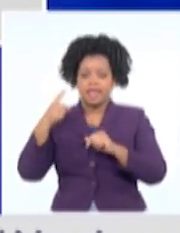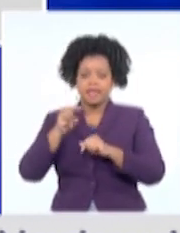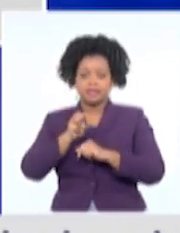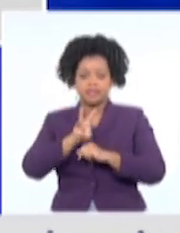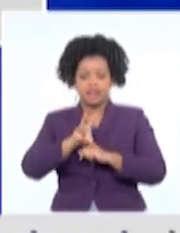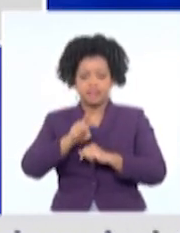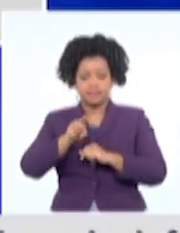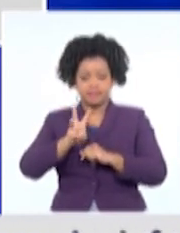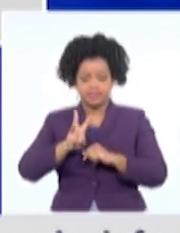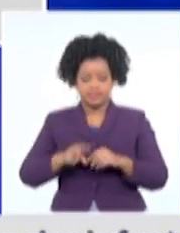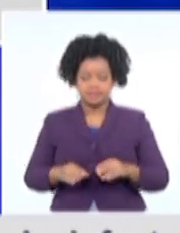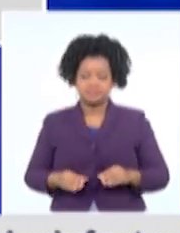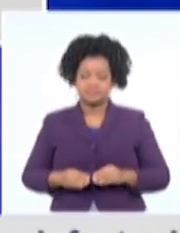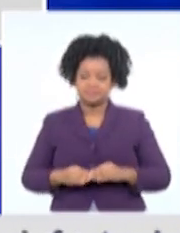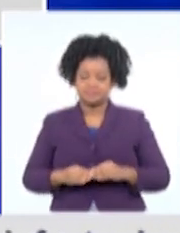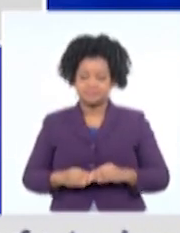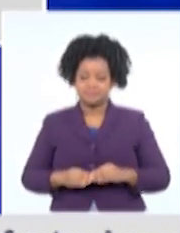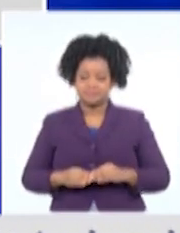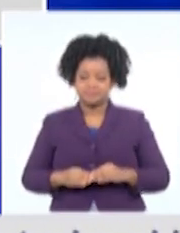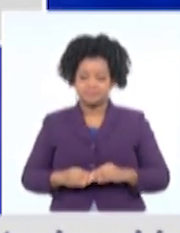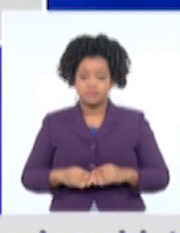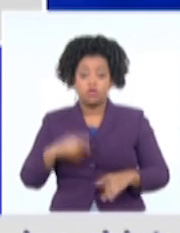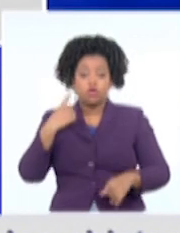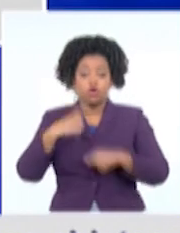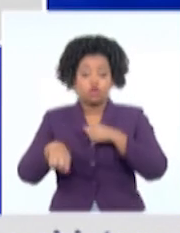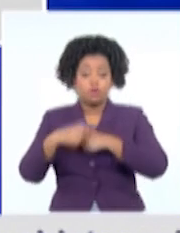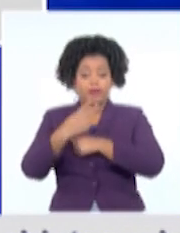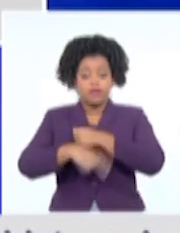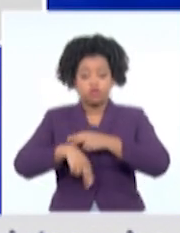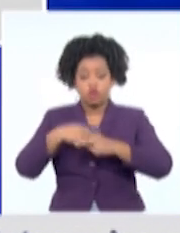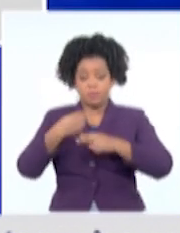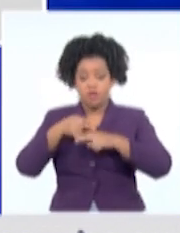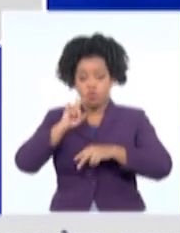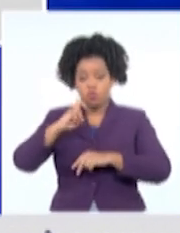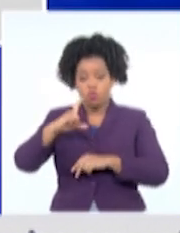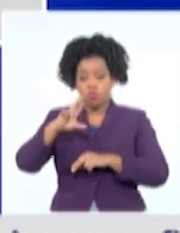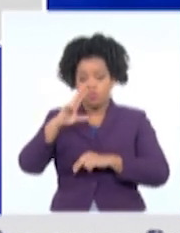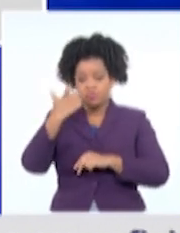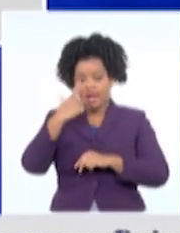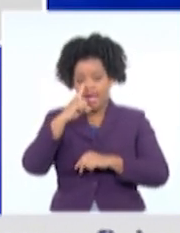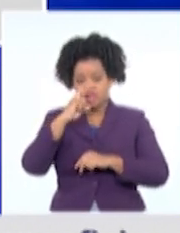313, y Ucrania con 219. Y sí, en el